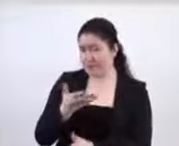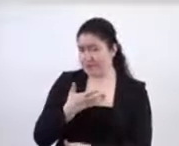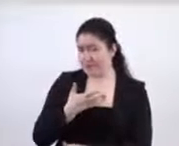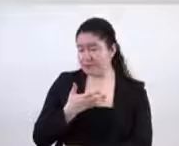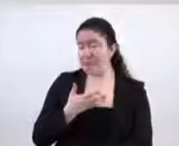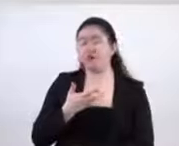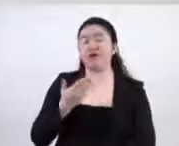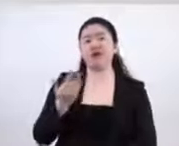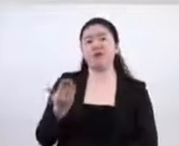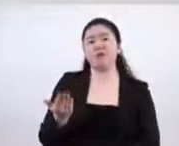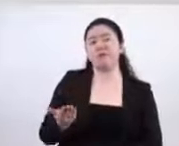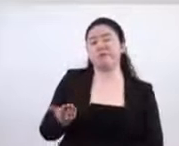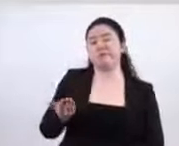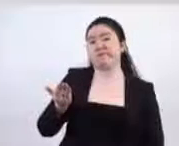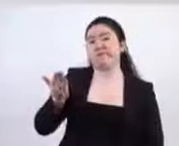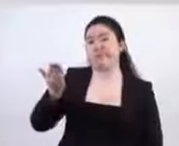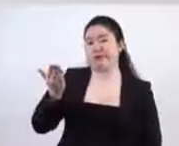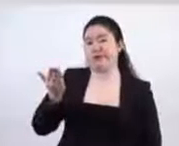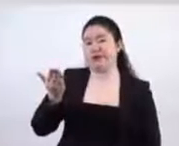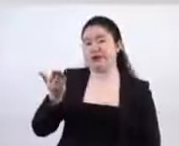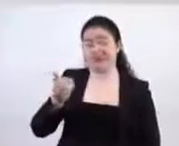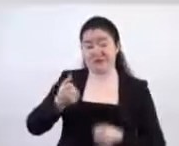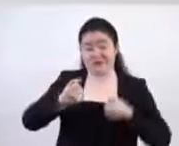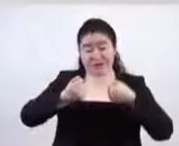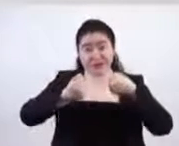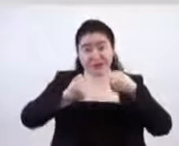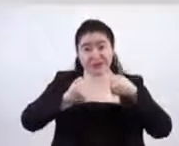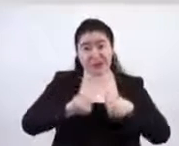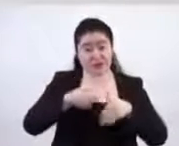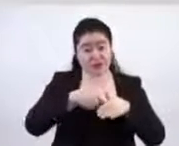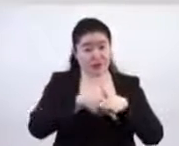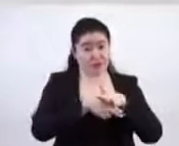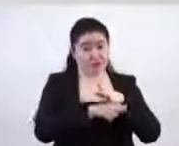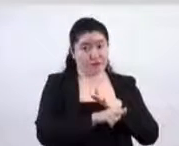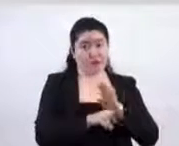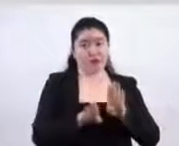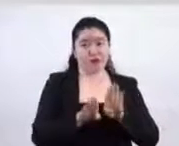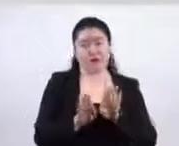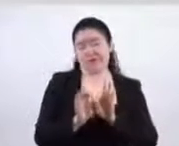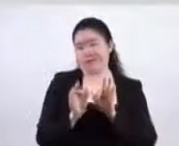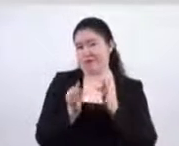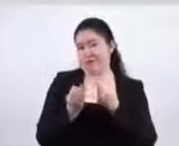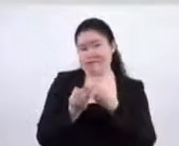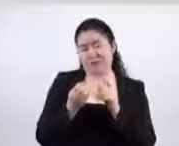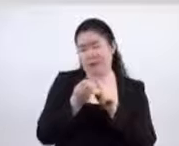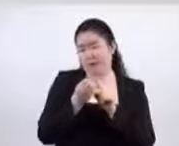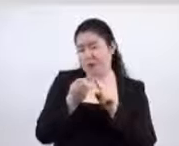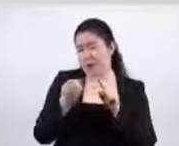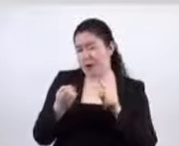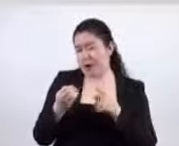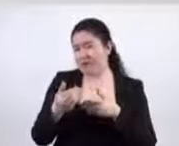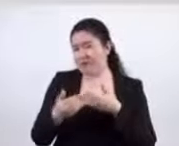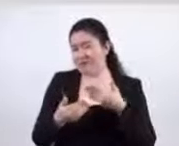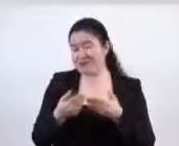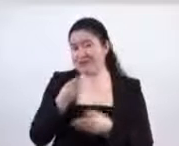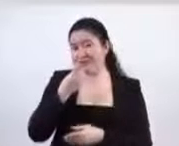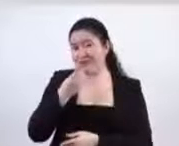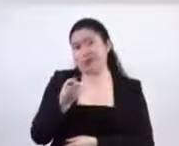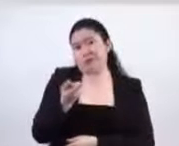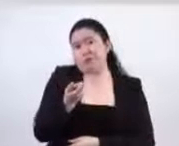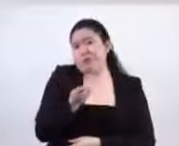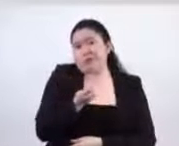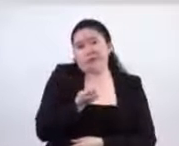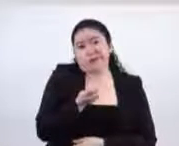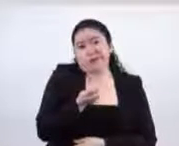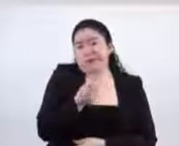Se le solicitó al seguro, a partir pues de un proceso, de que este monto era muy pequeño y que